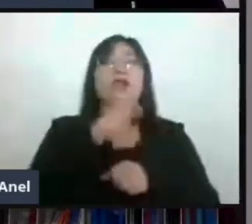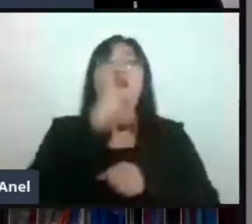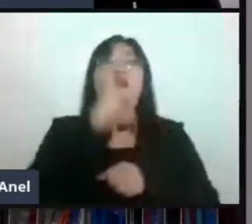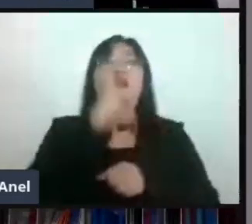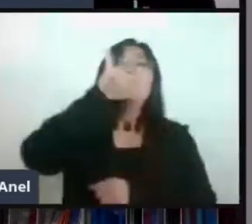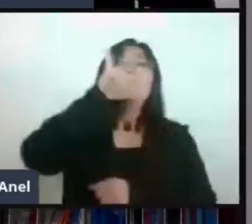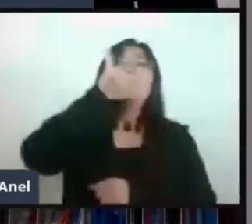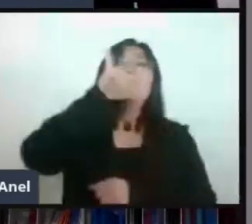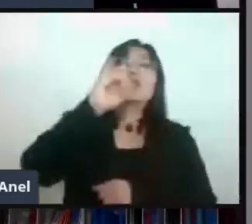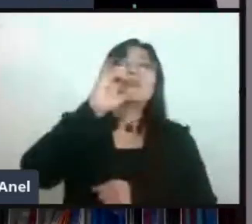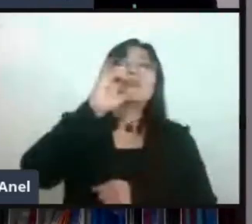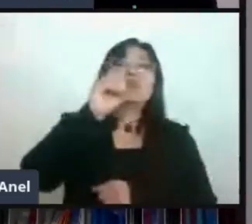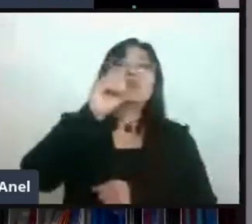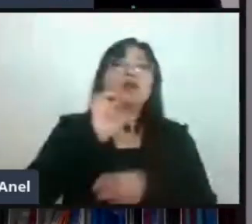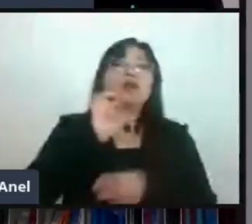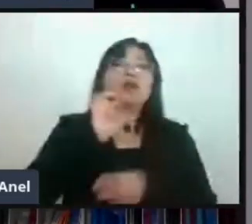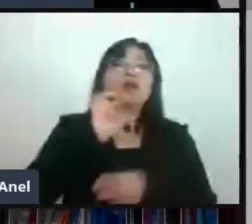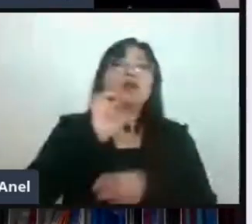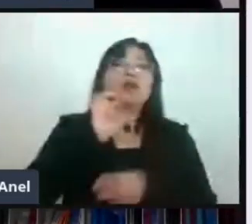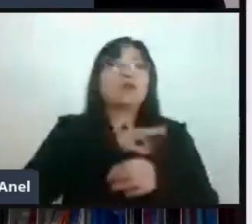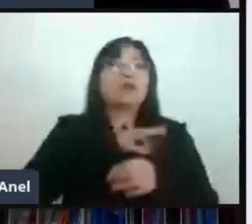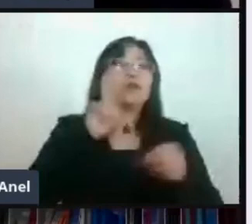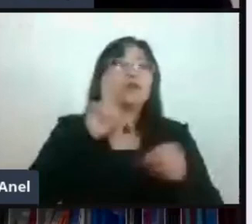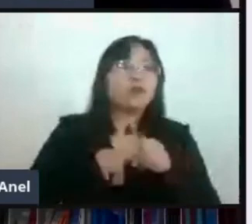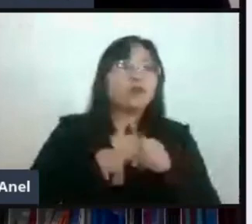lo abro, entonces